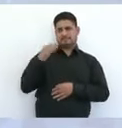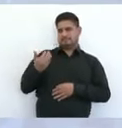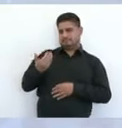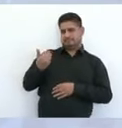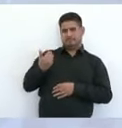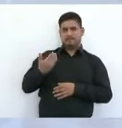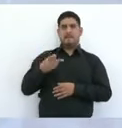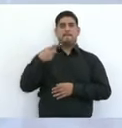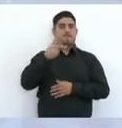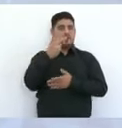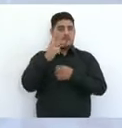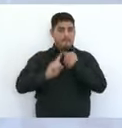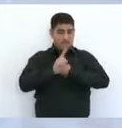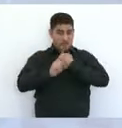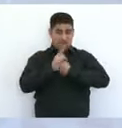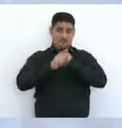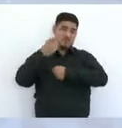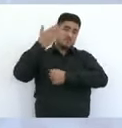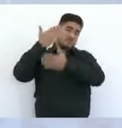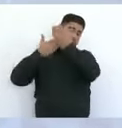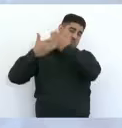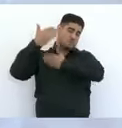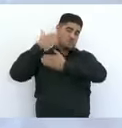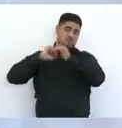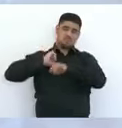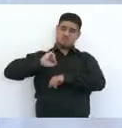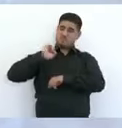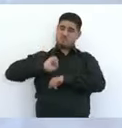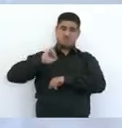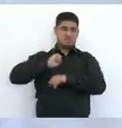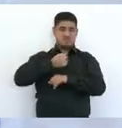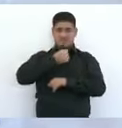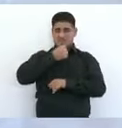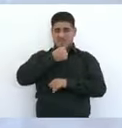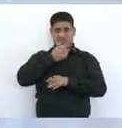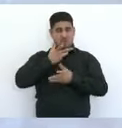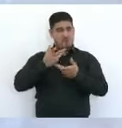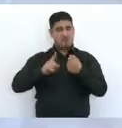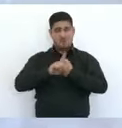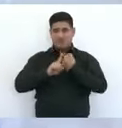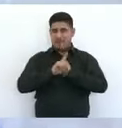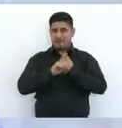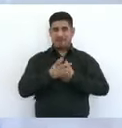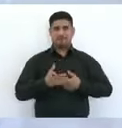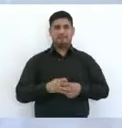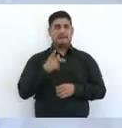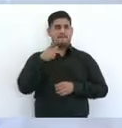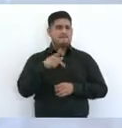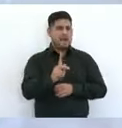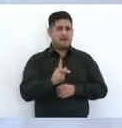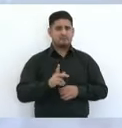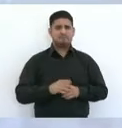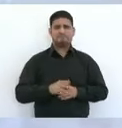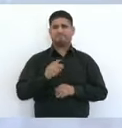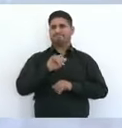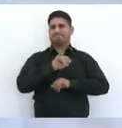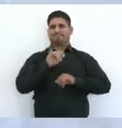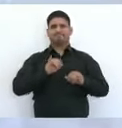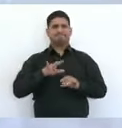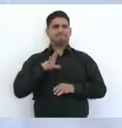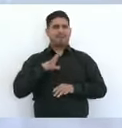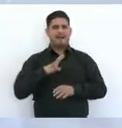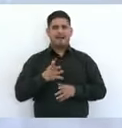los trascienden, son problemas viejísimos y sin embargo, pues nunca había habido